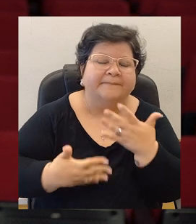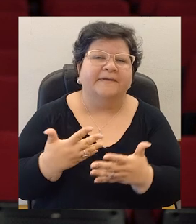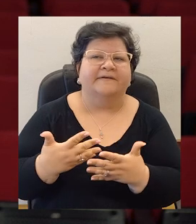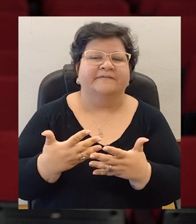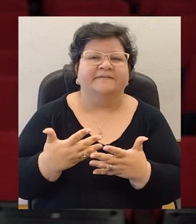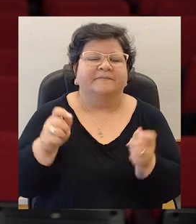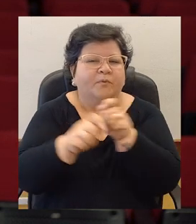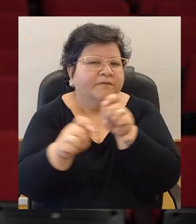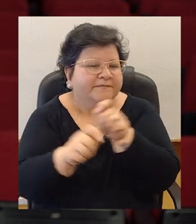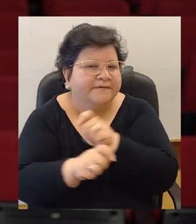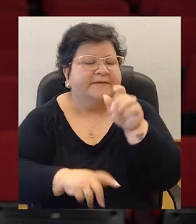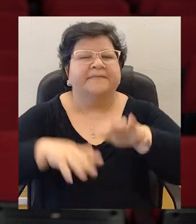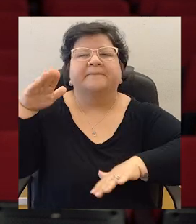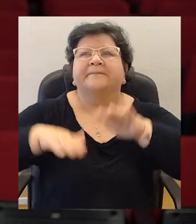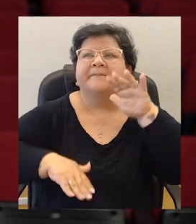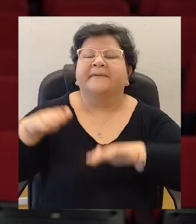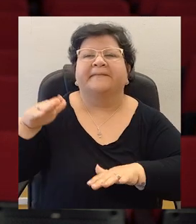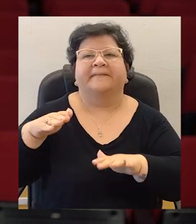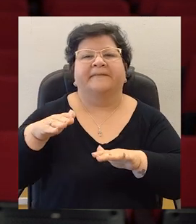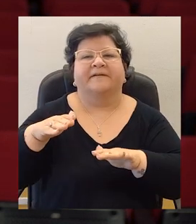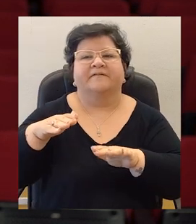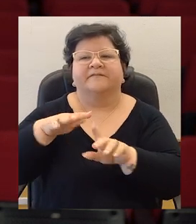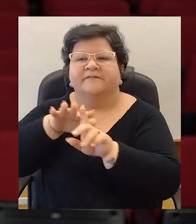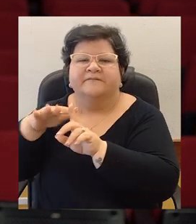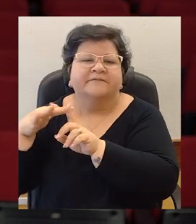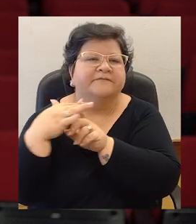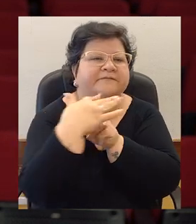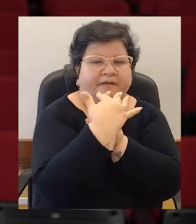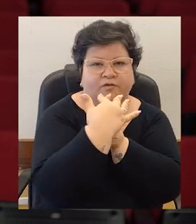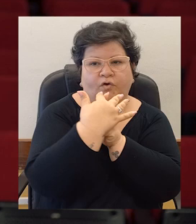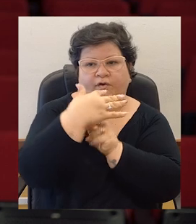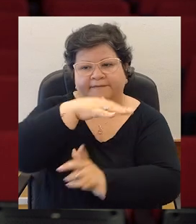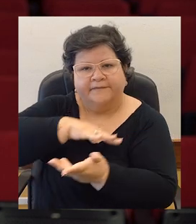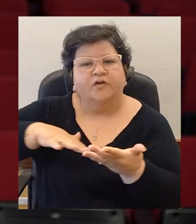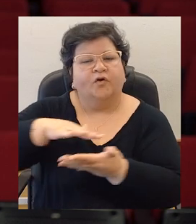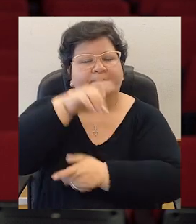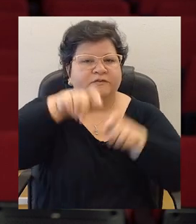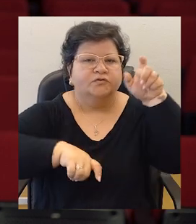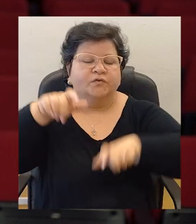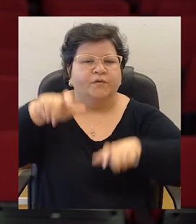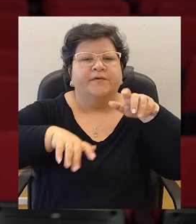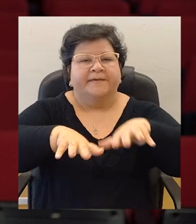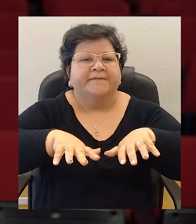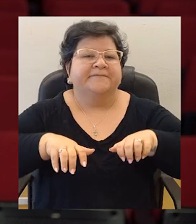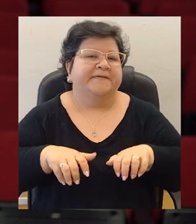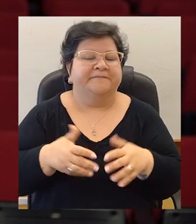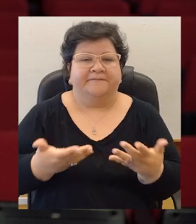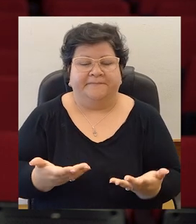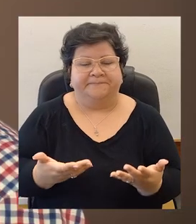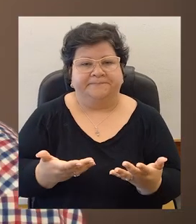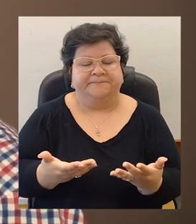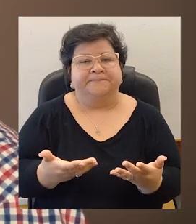modificando y que depende mucho de los factores ambientales y de los momentos vitales por lo que vamos transitando